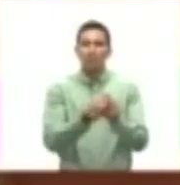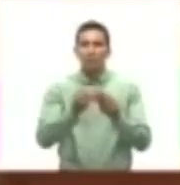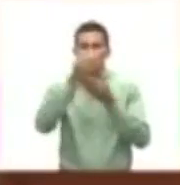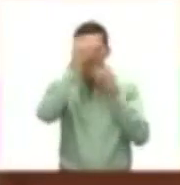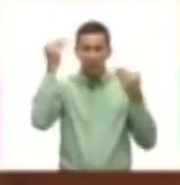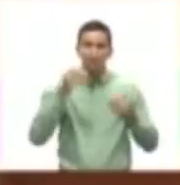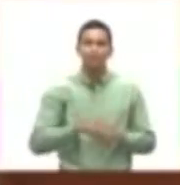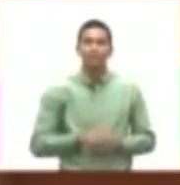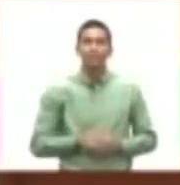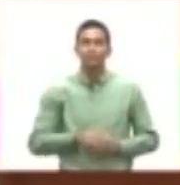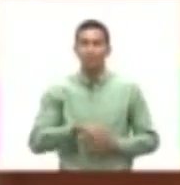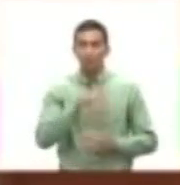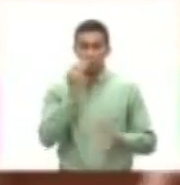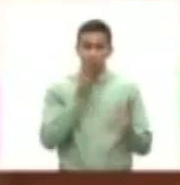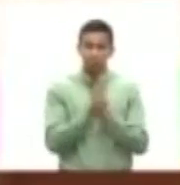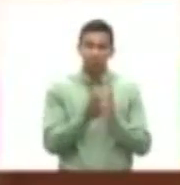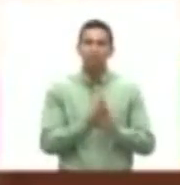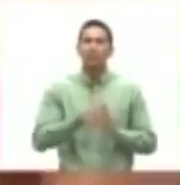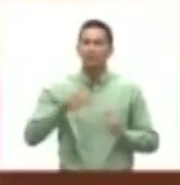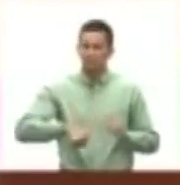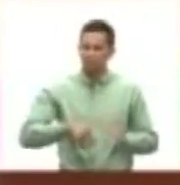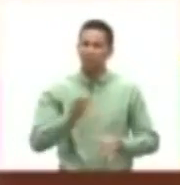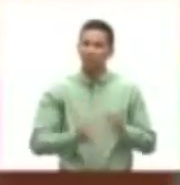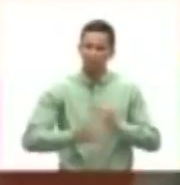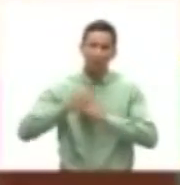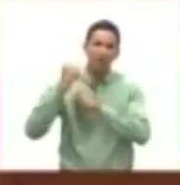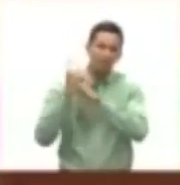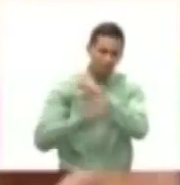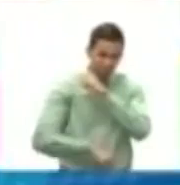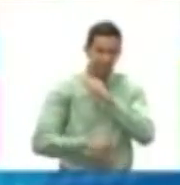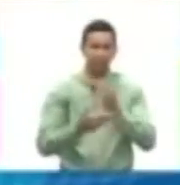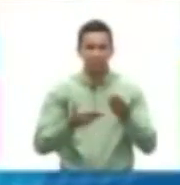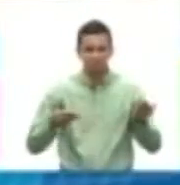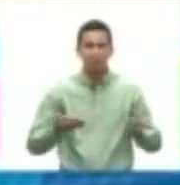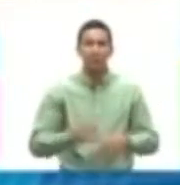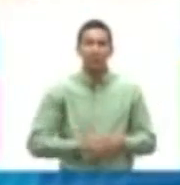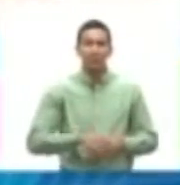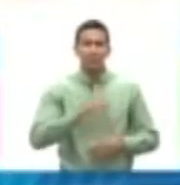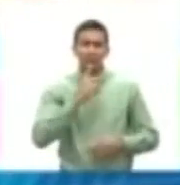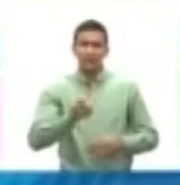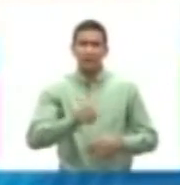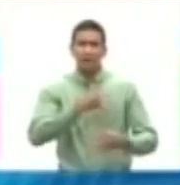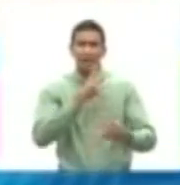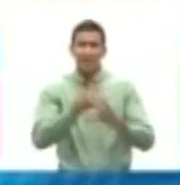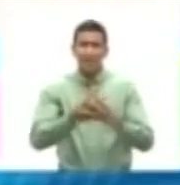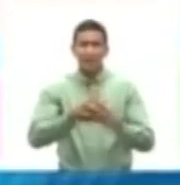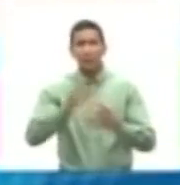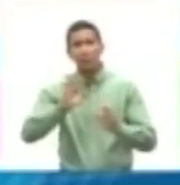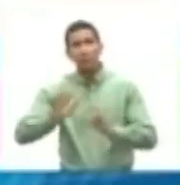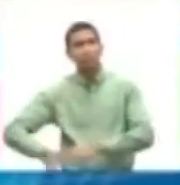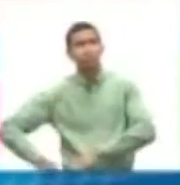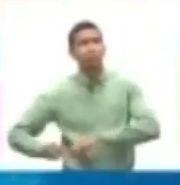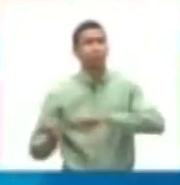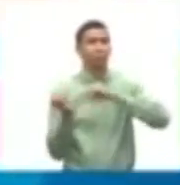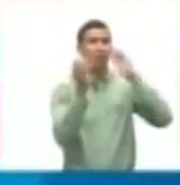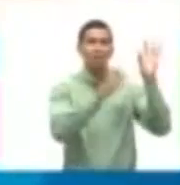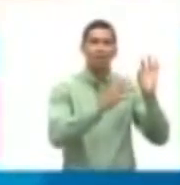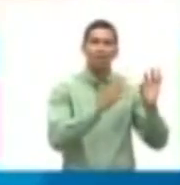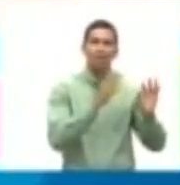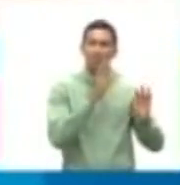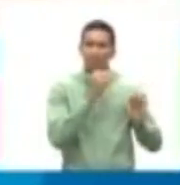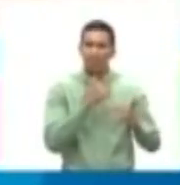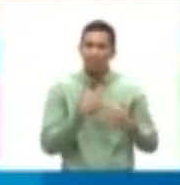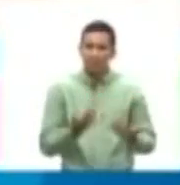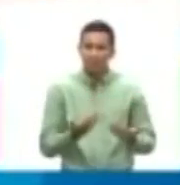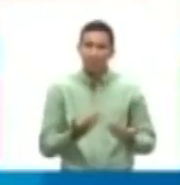castigo, aquí va a haber sanciones, pero no pidamos pues que tengan que irse para la cárcel o extraditados cuando ni siquiera han sido vencidos. Es que